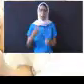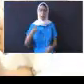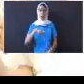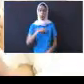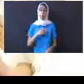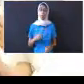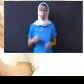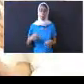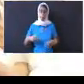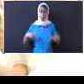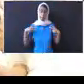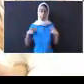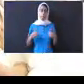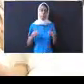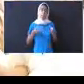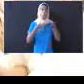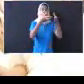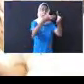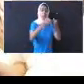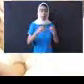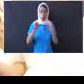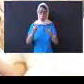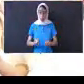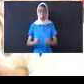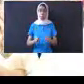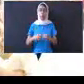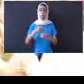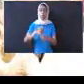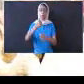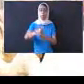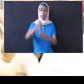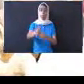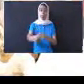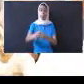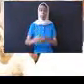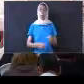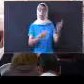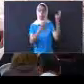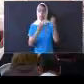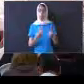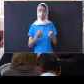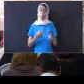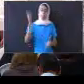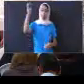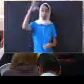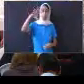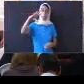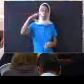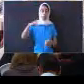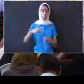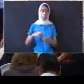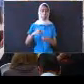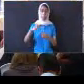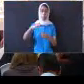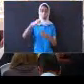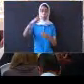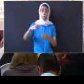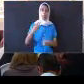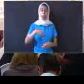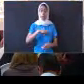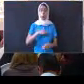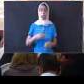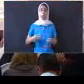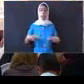poder avanzar. Para que venga la bendición y la prosperidad para nuestra vida. Señor venimos